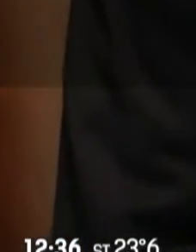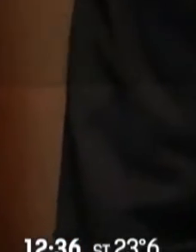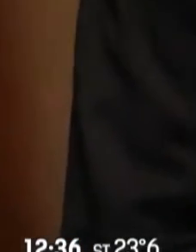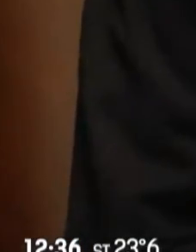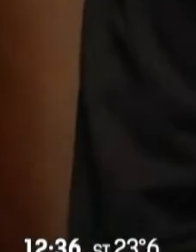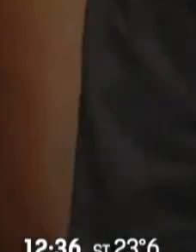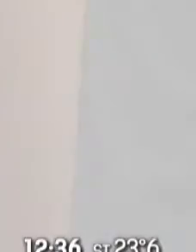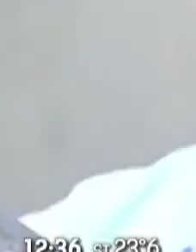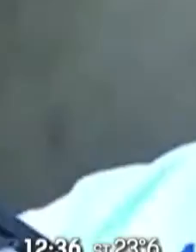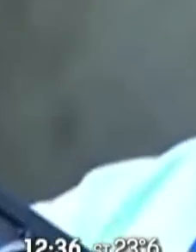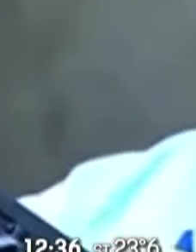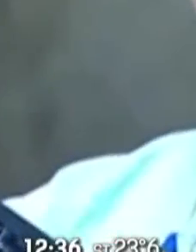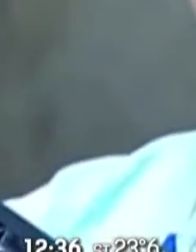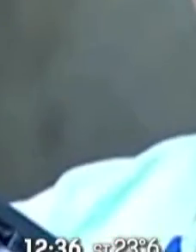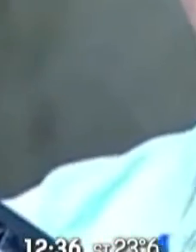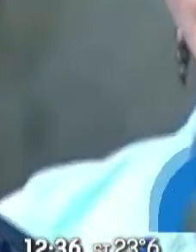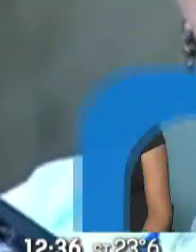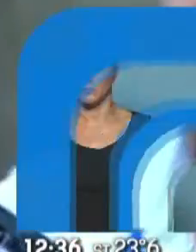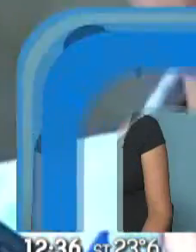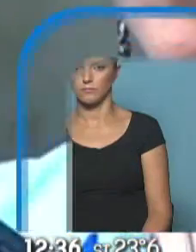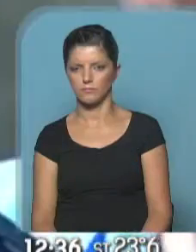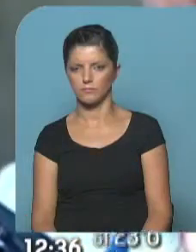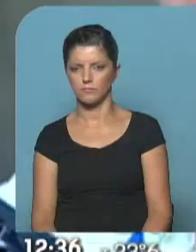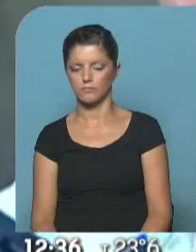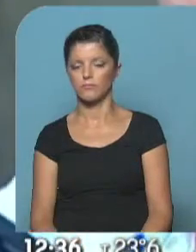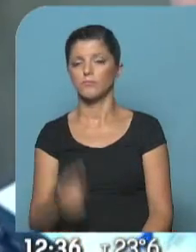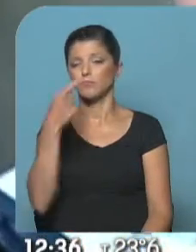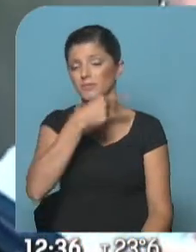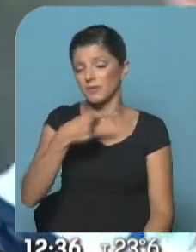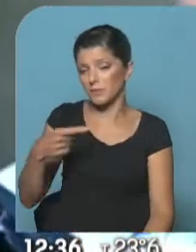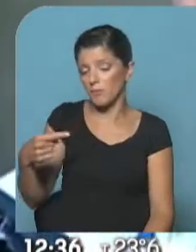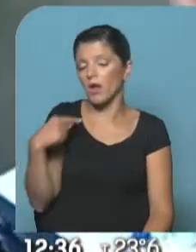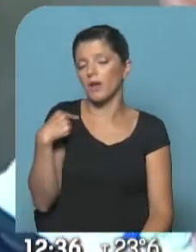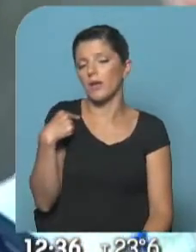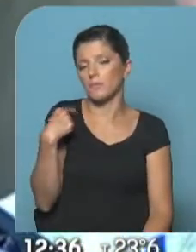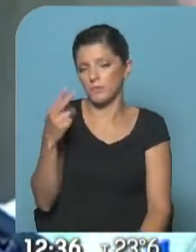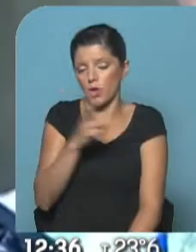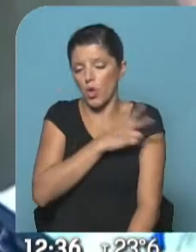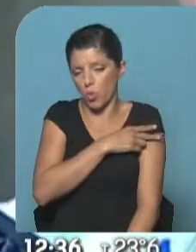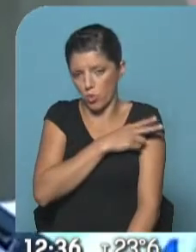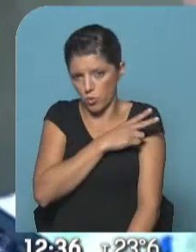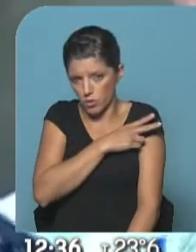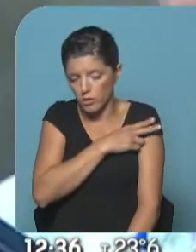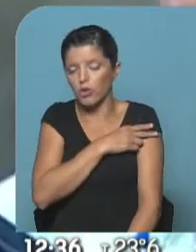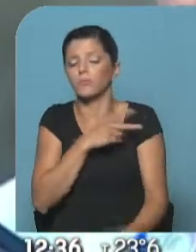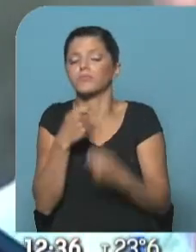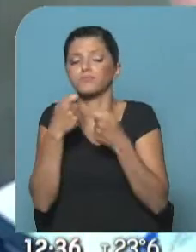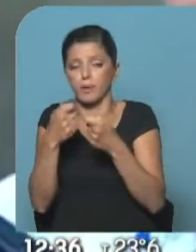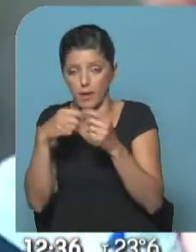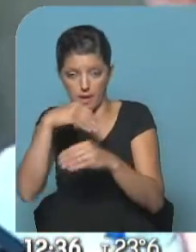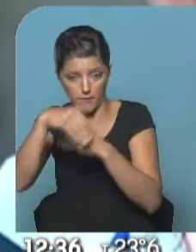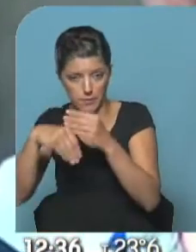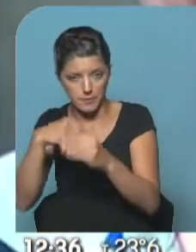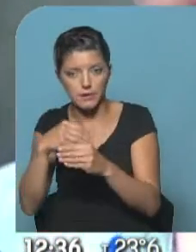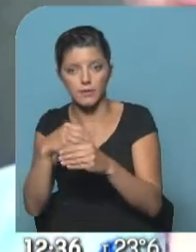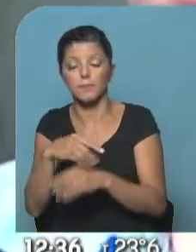merit. Una semana de duelo, de condolencias hacia la familia. Arrancamos